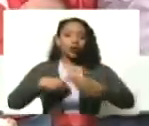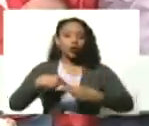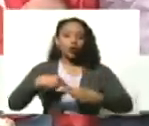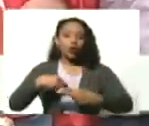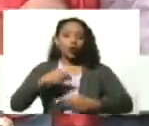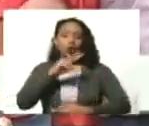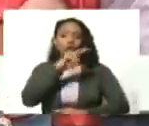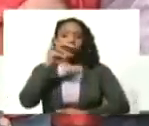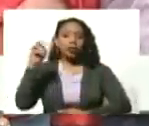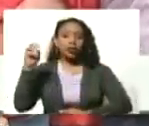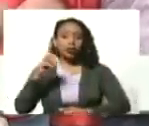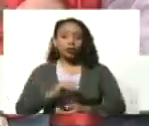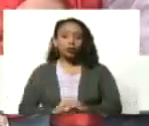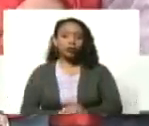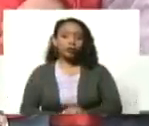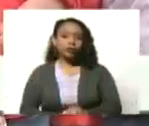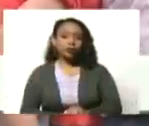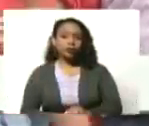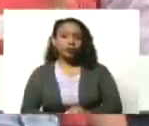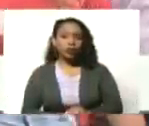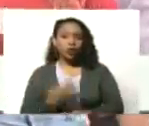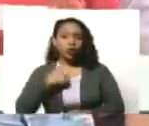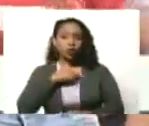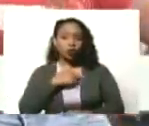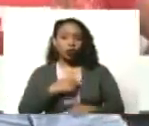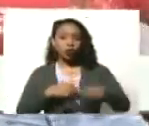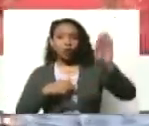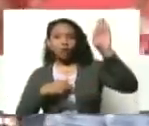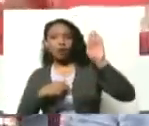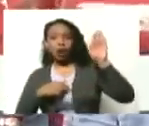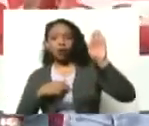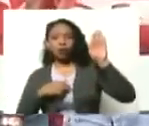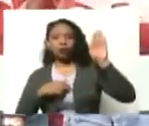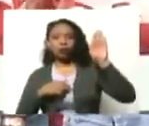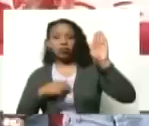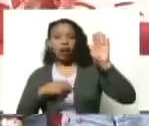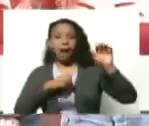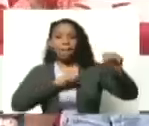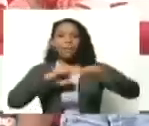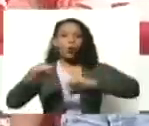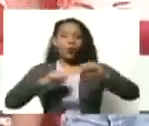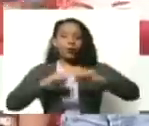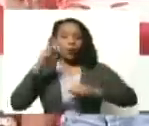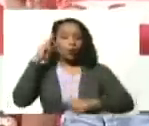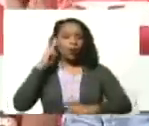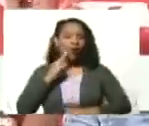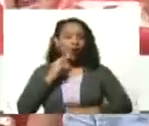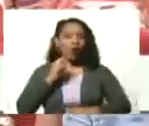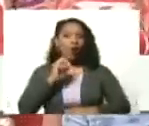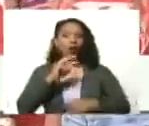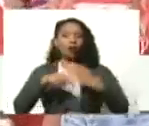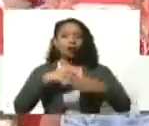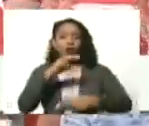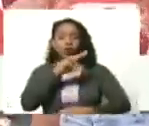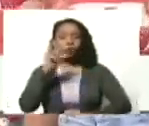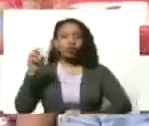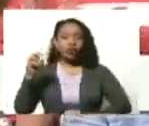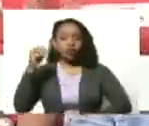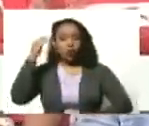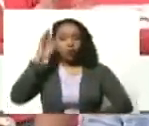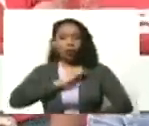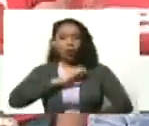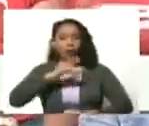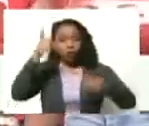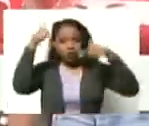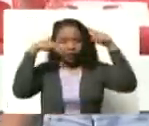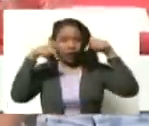200. Nos tocó juramentarnos. El movimiento del comandante Chávez.